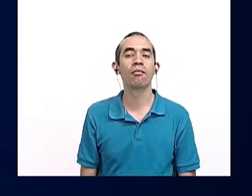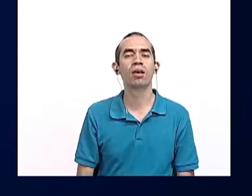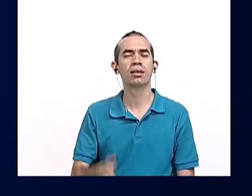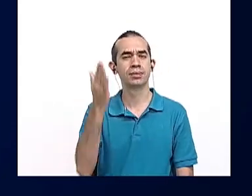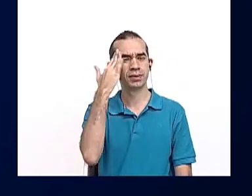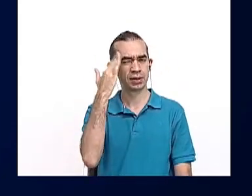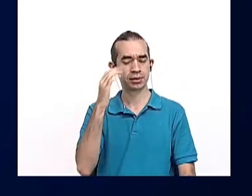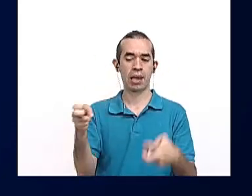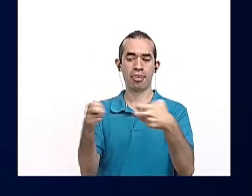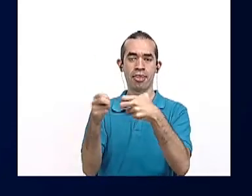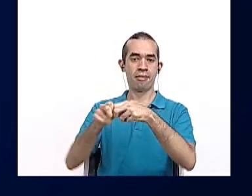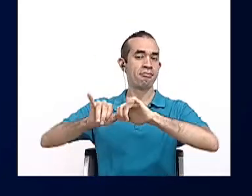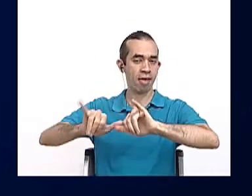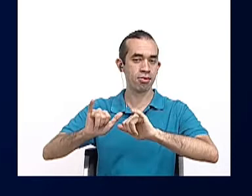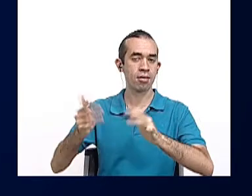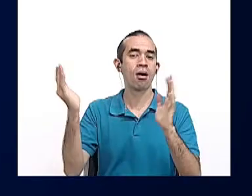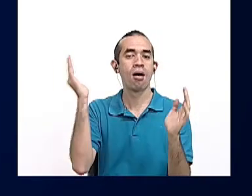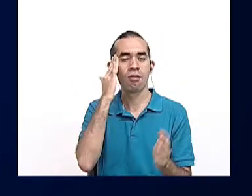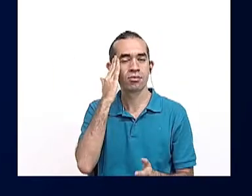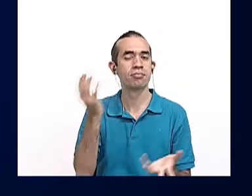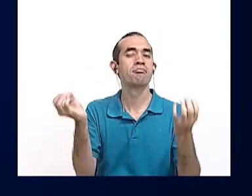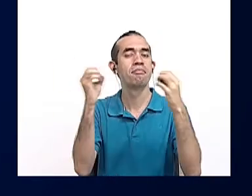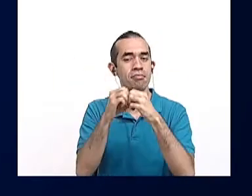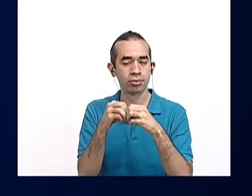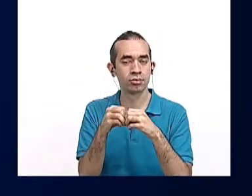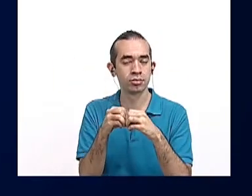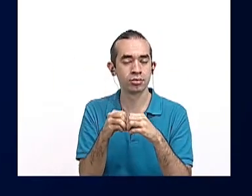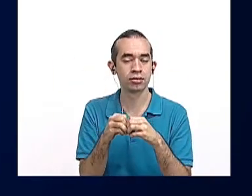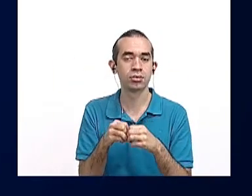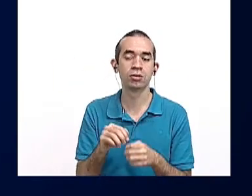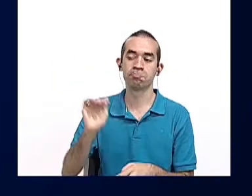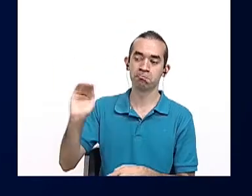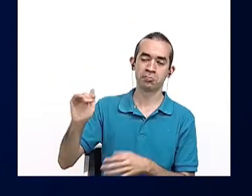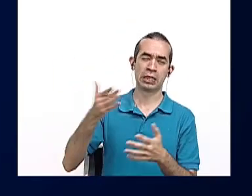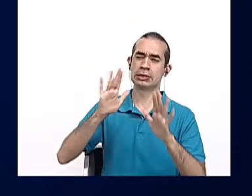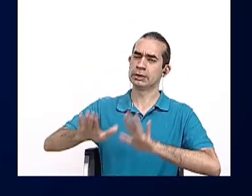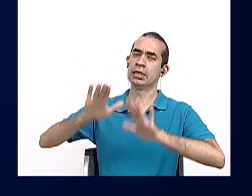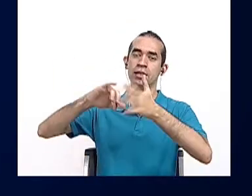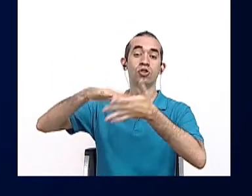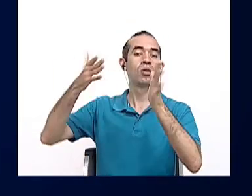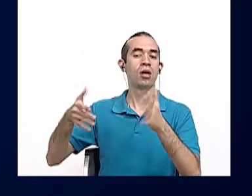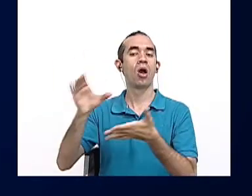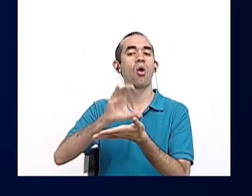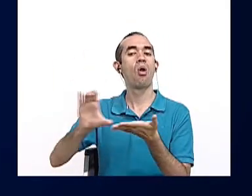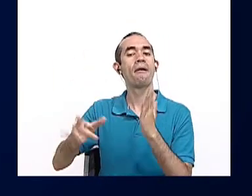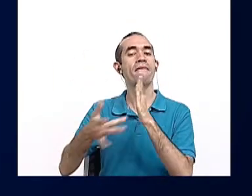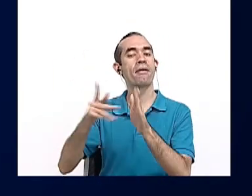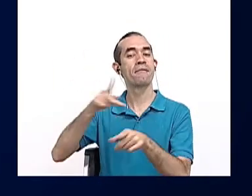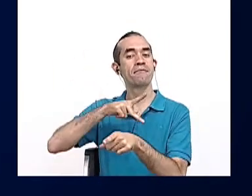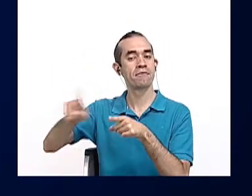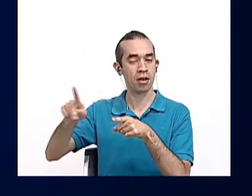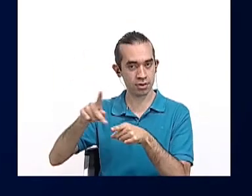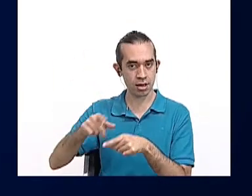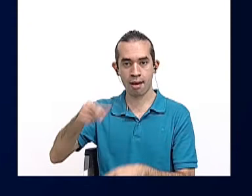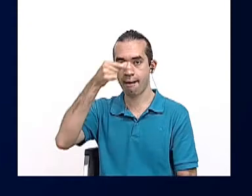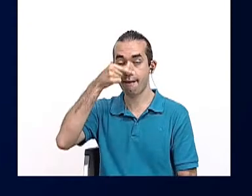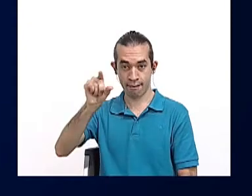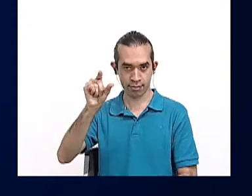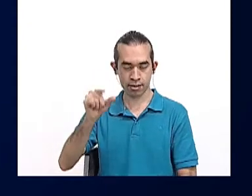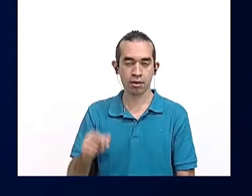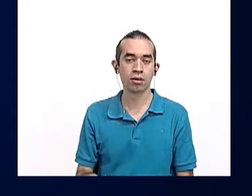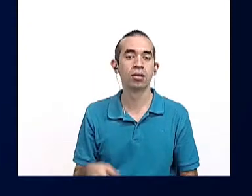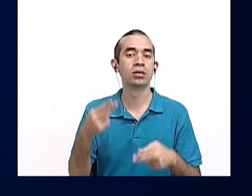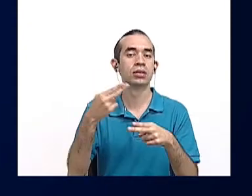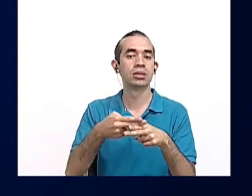electricidad estática, le solicitamos a una excelente estudiante del Colegio Técnico Profesional Bolívar en Grecia,